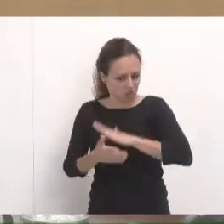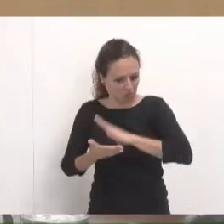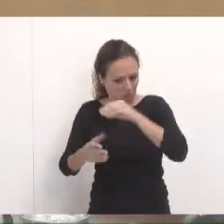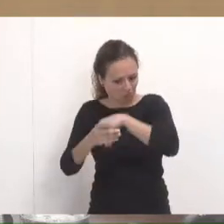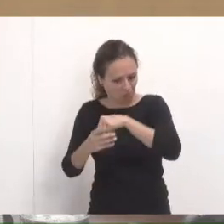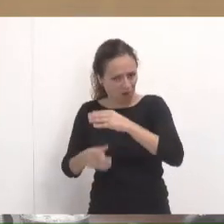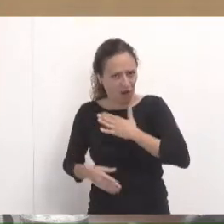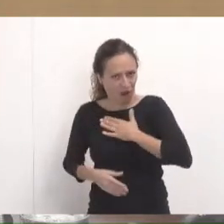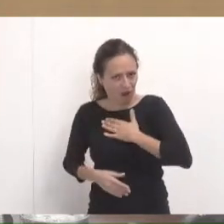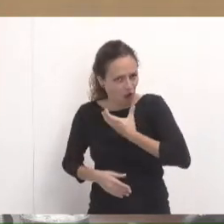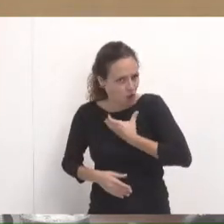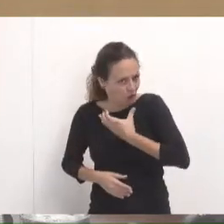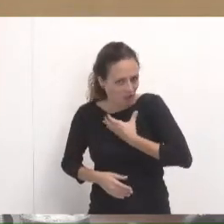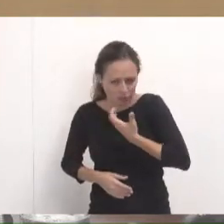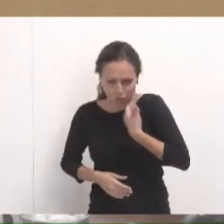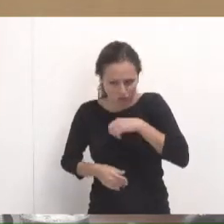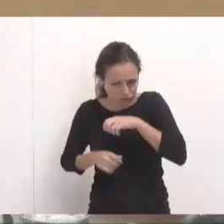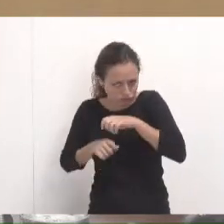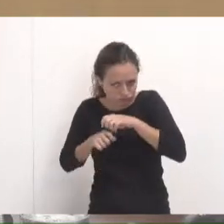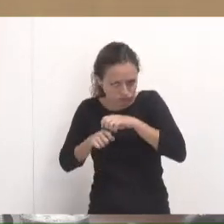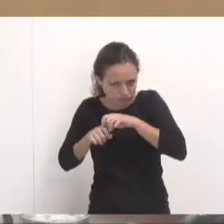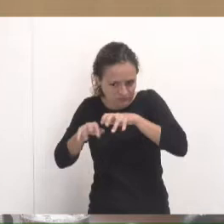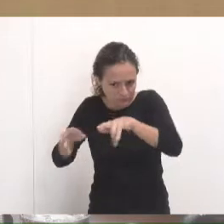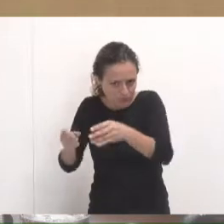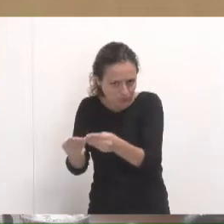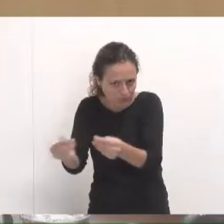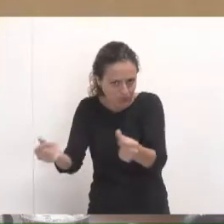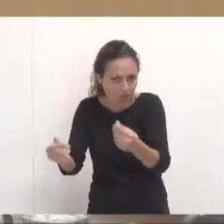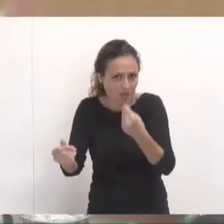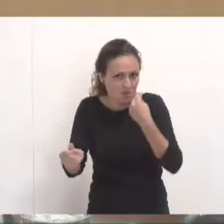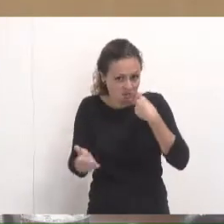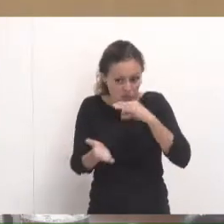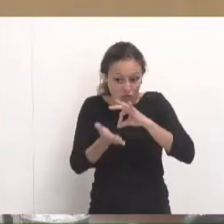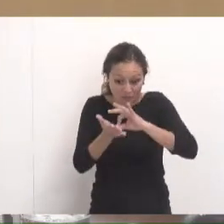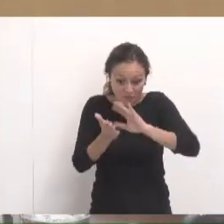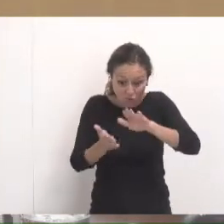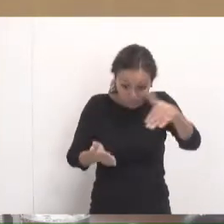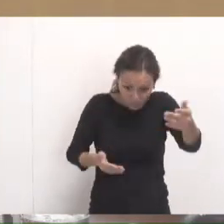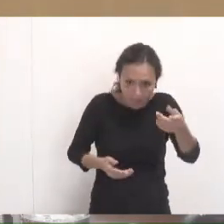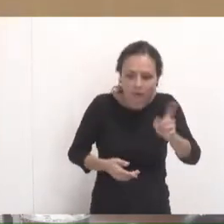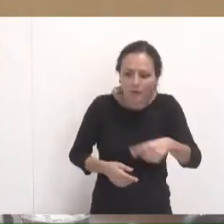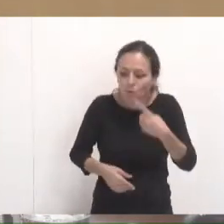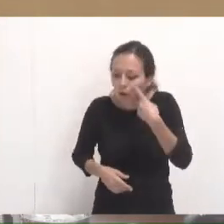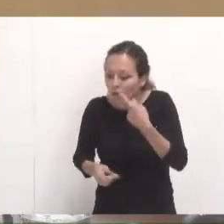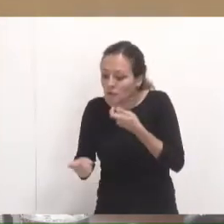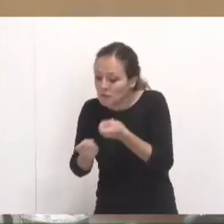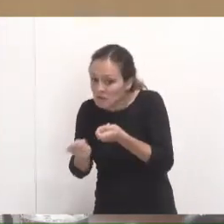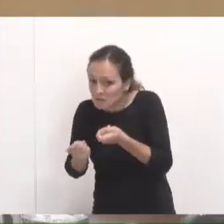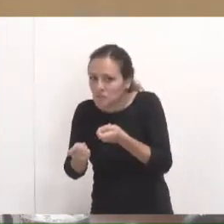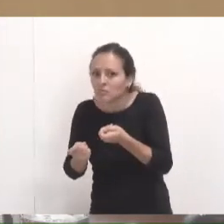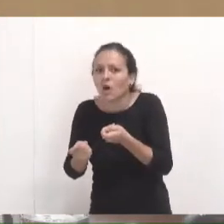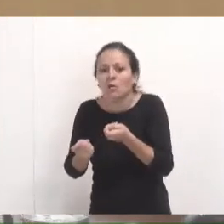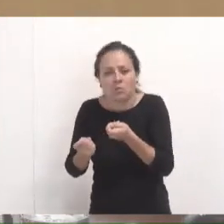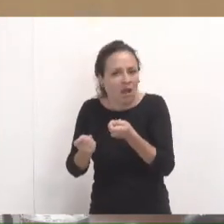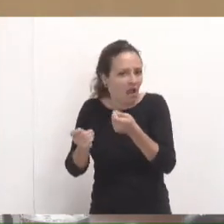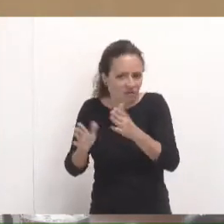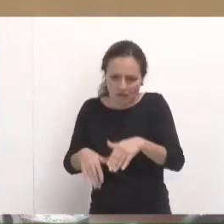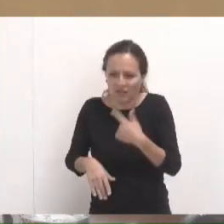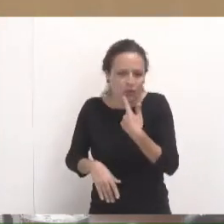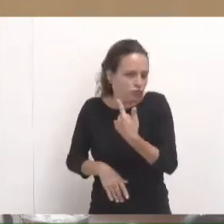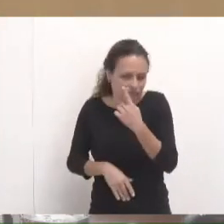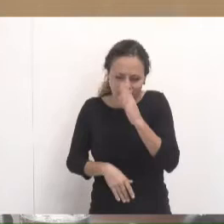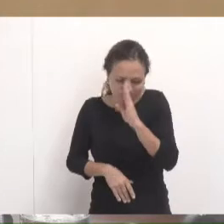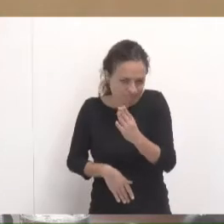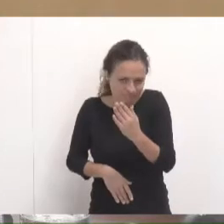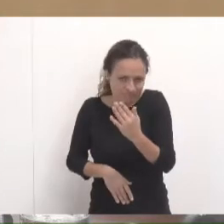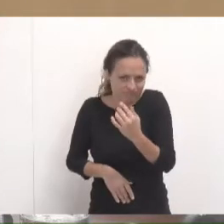han constatado los servicios técnicos del ayuntamiento que no la tienen. No obstante, ellos mismos, por mayor garantía, han contactado